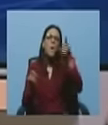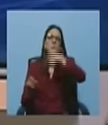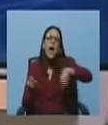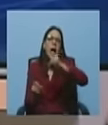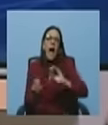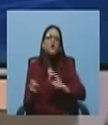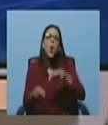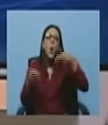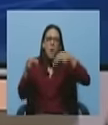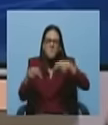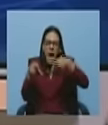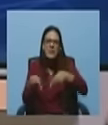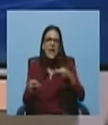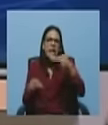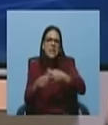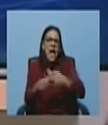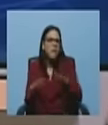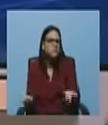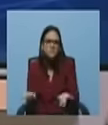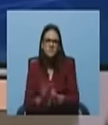una batería.